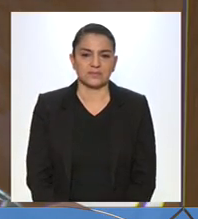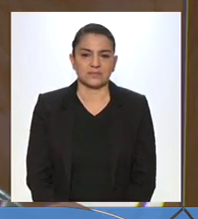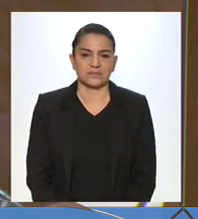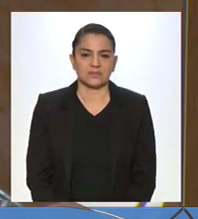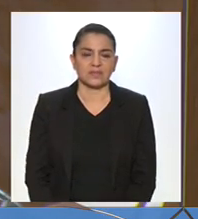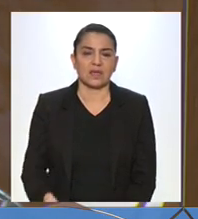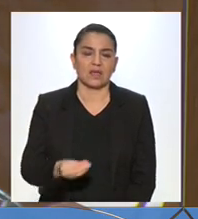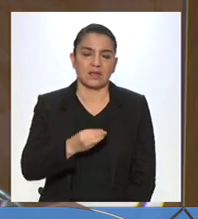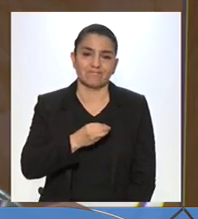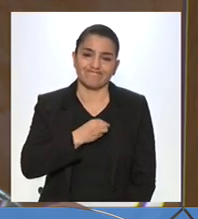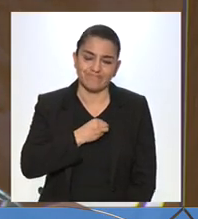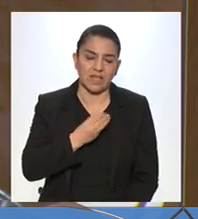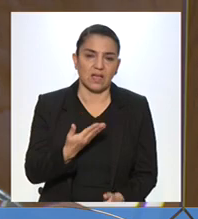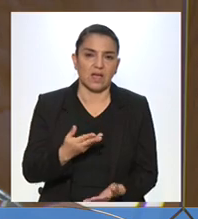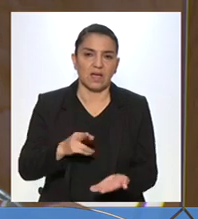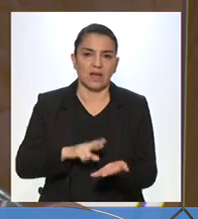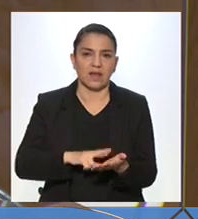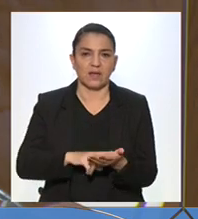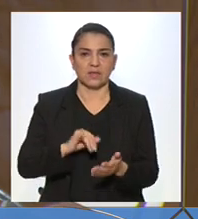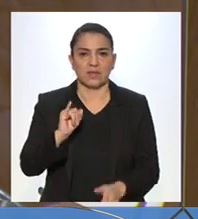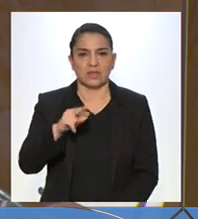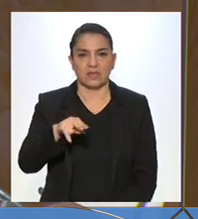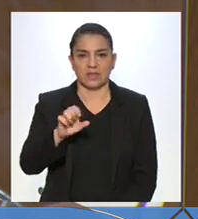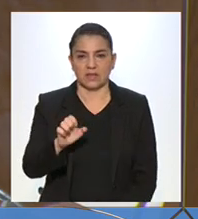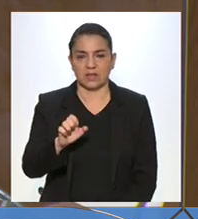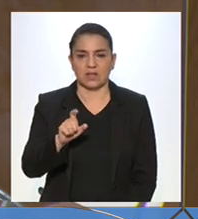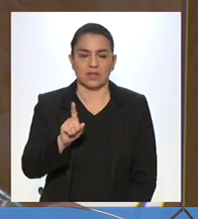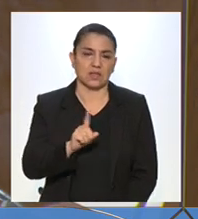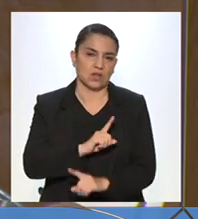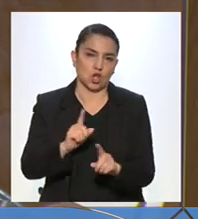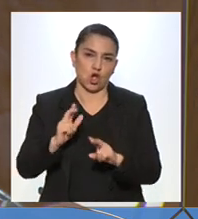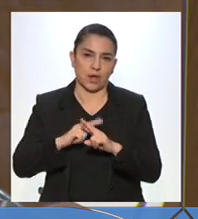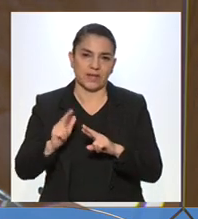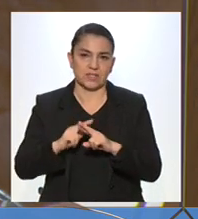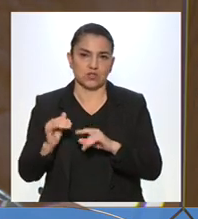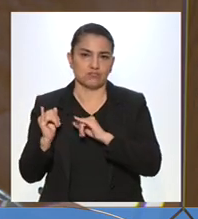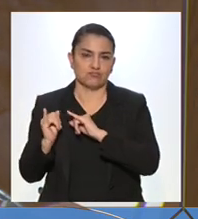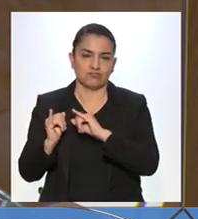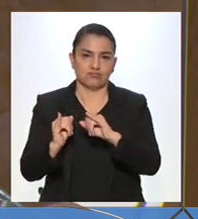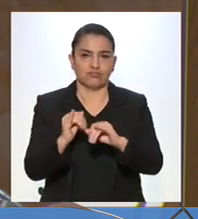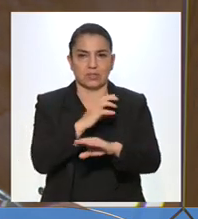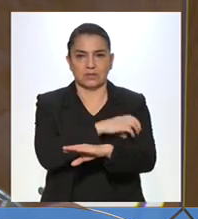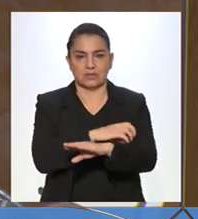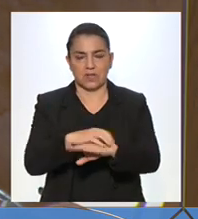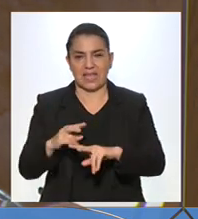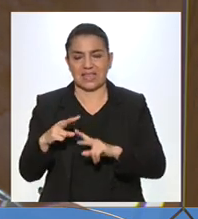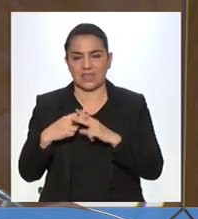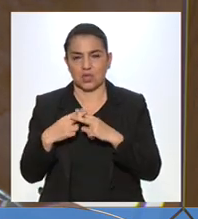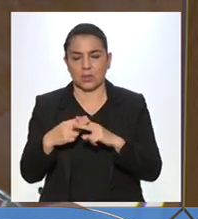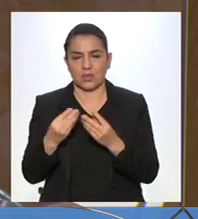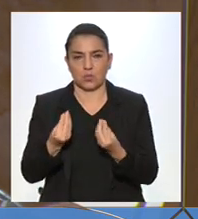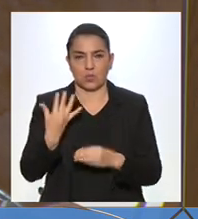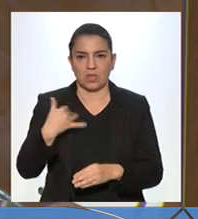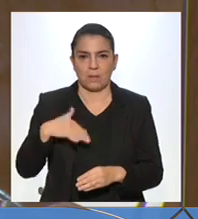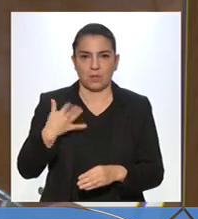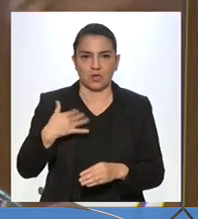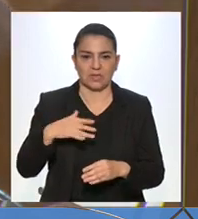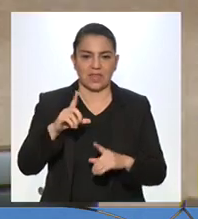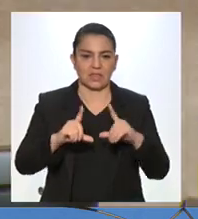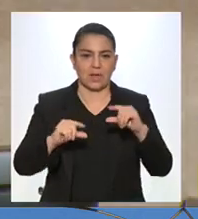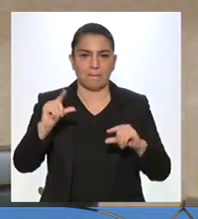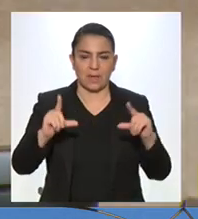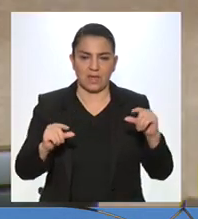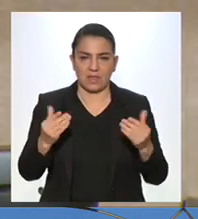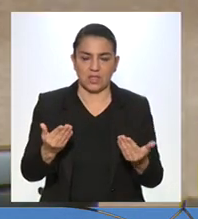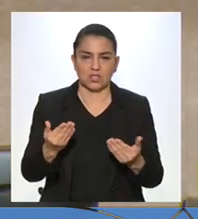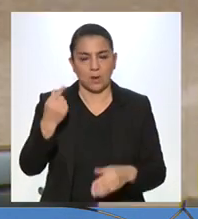Lamentamos realmente que el INE haya obviado, ¿verdad?, la elaboración de los INACER, que era un instrumento súper valioso para la medición de la situación. Pero